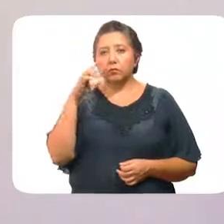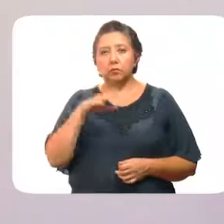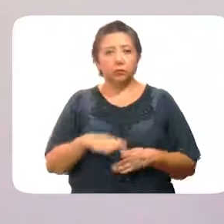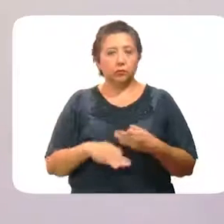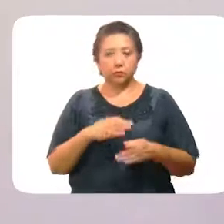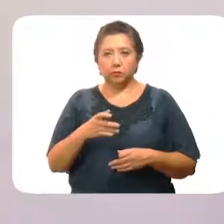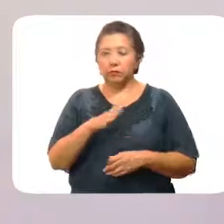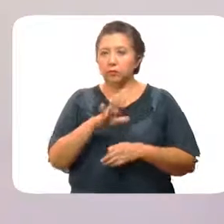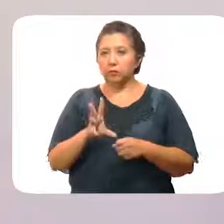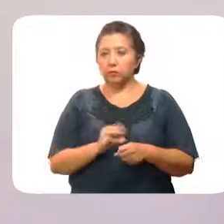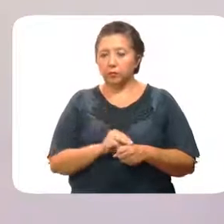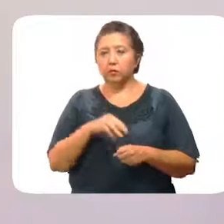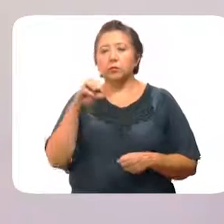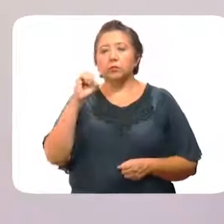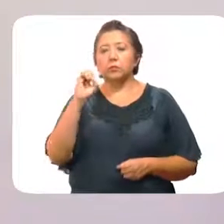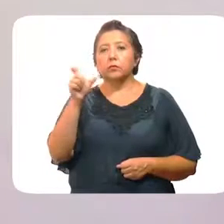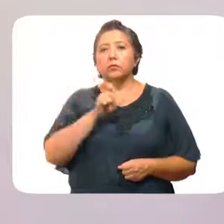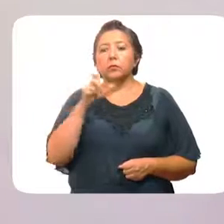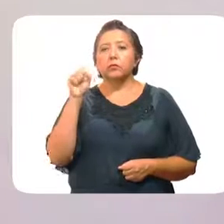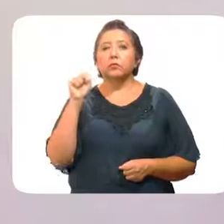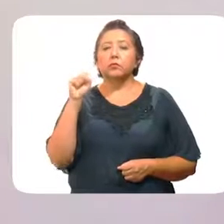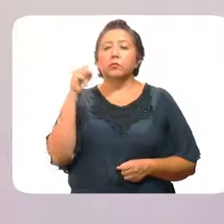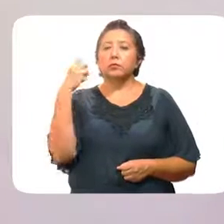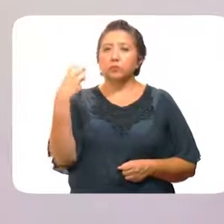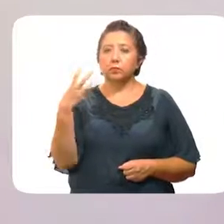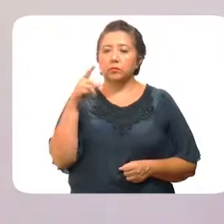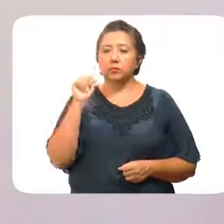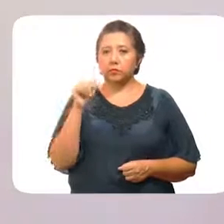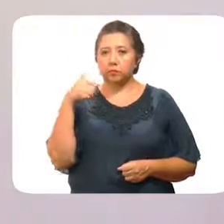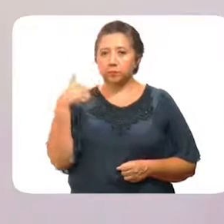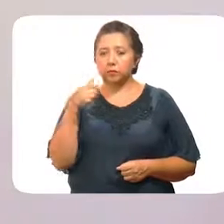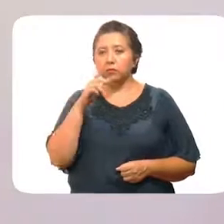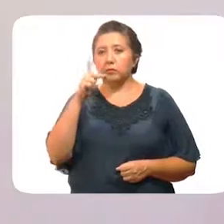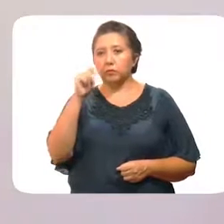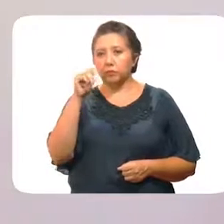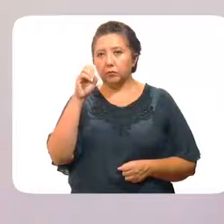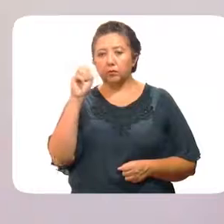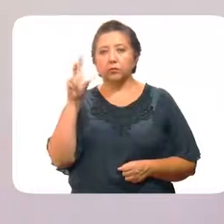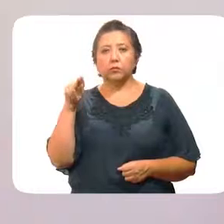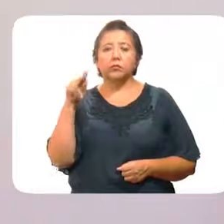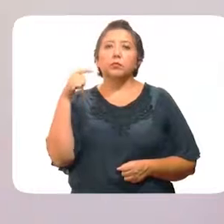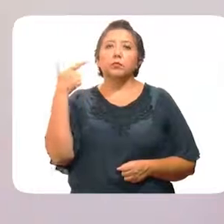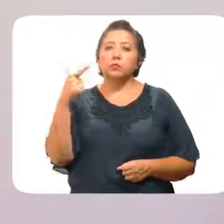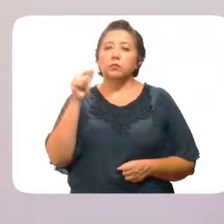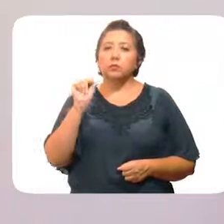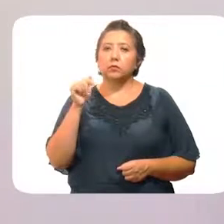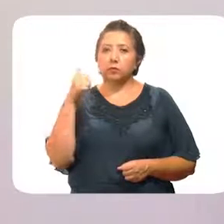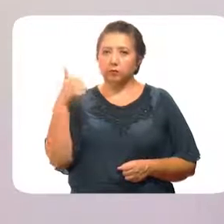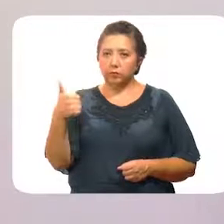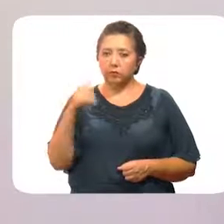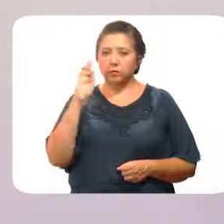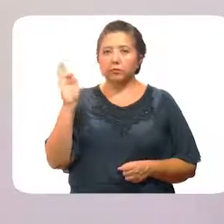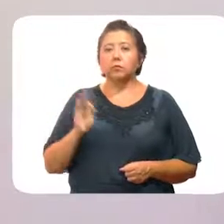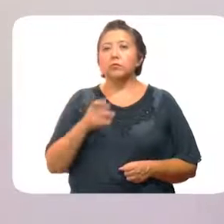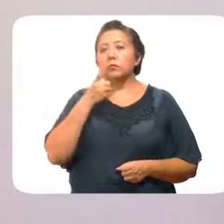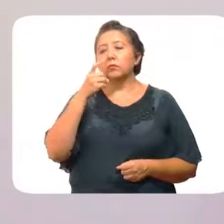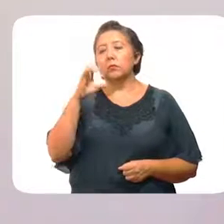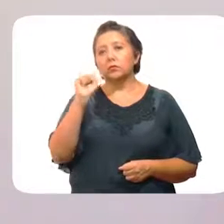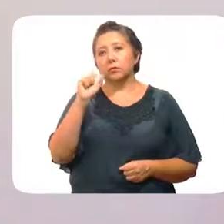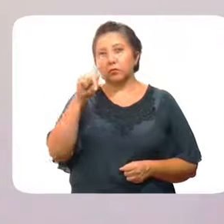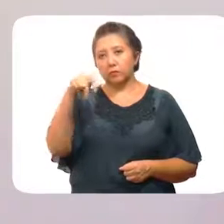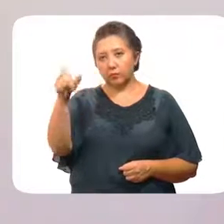100%, Oxcuxcap 63.6%, Peto 87.1%, San Felipe 100%,